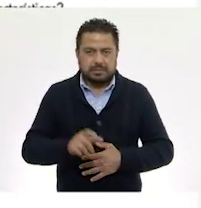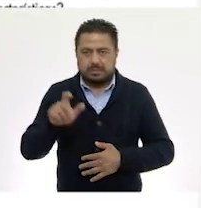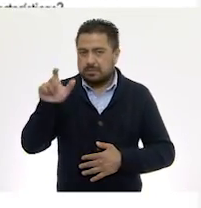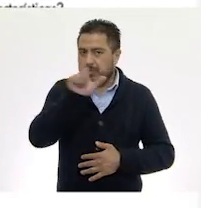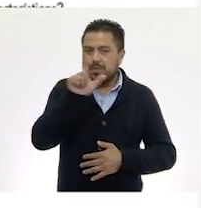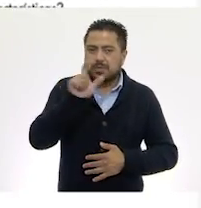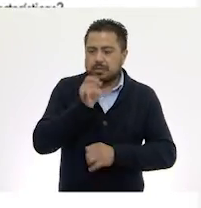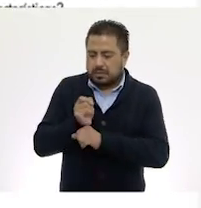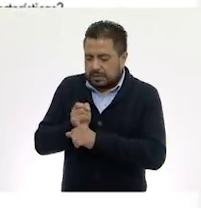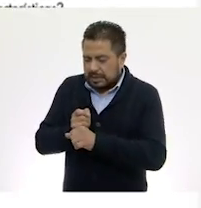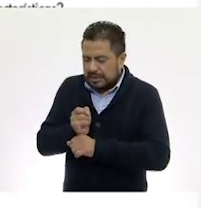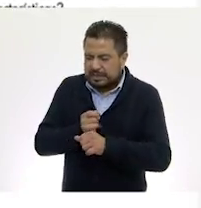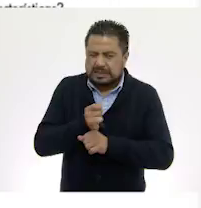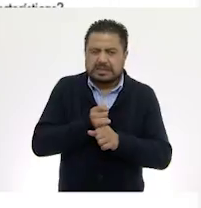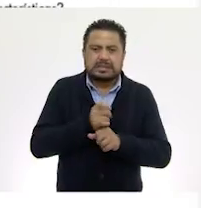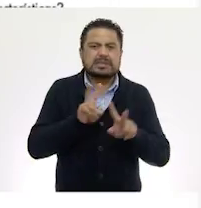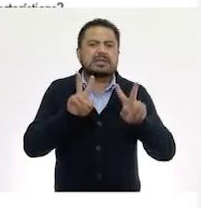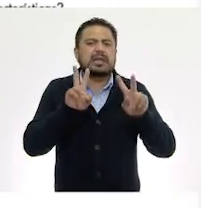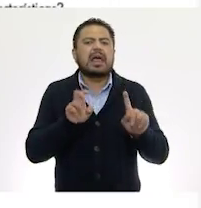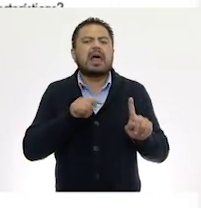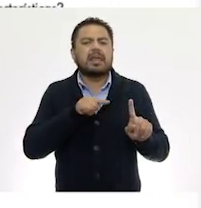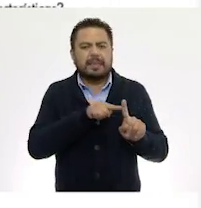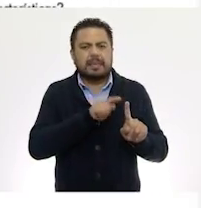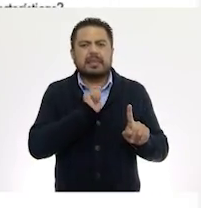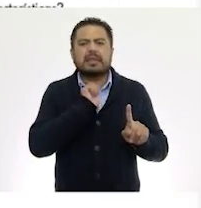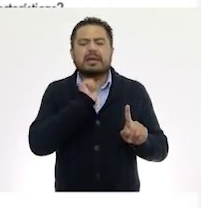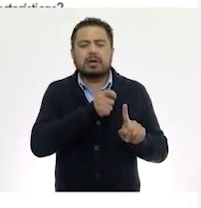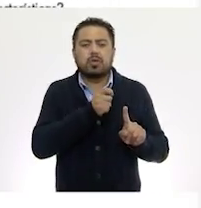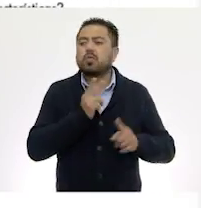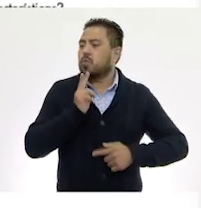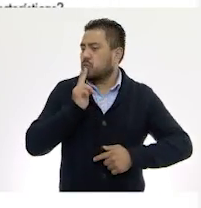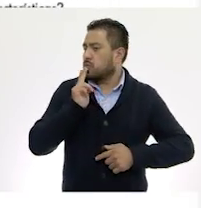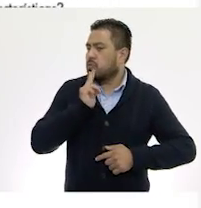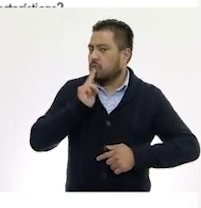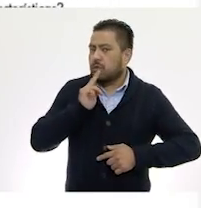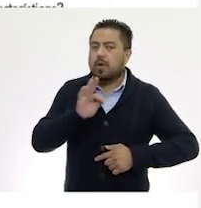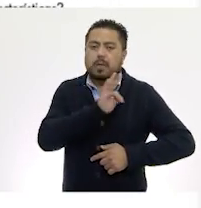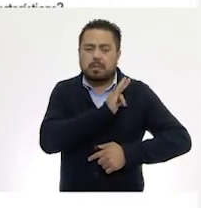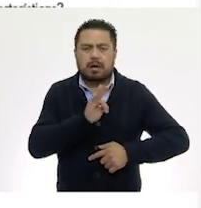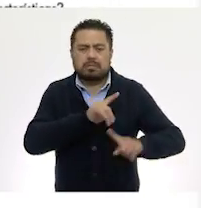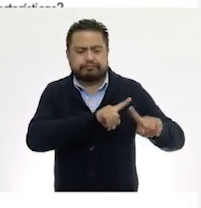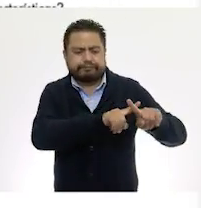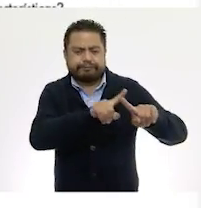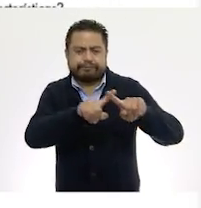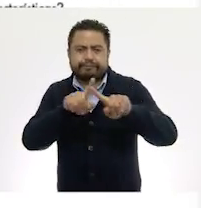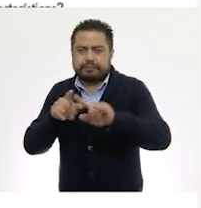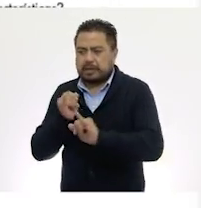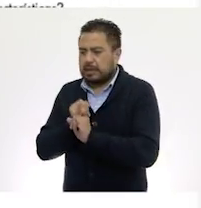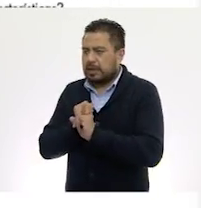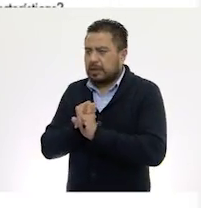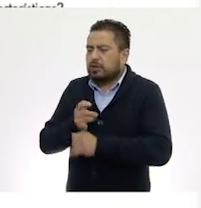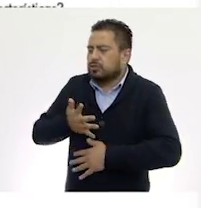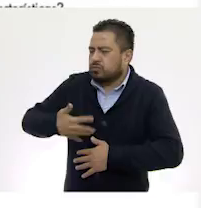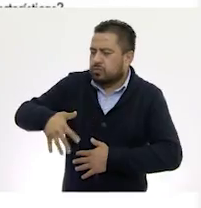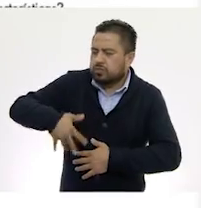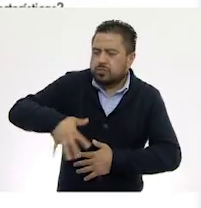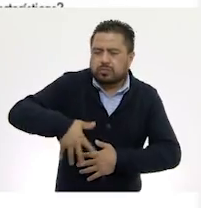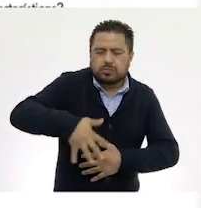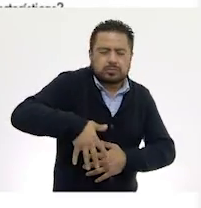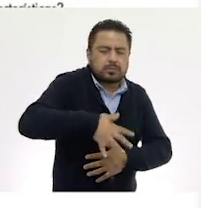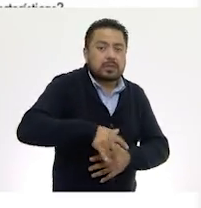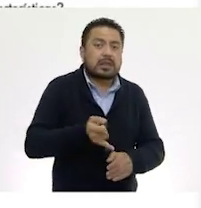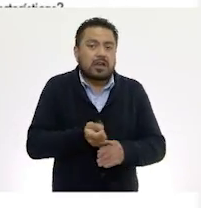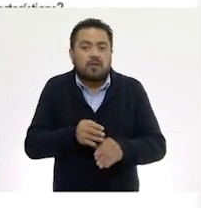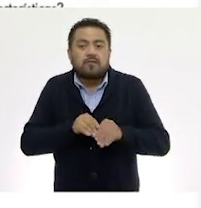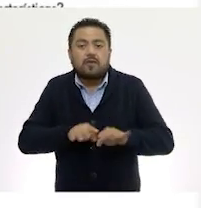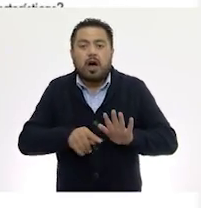cuando investigamos acerca de un tema, es útil consultar varias fuentes, pues la